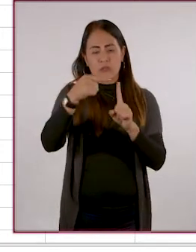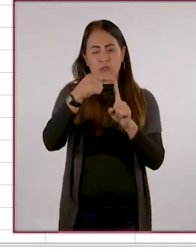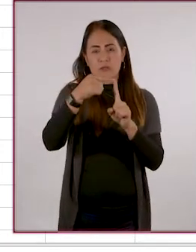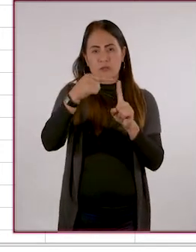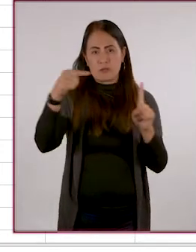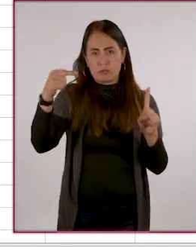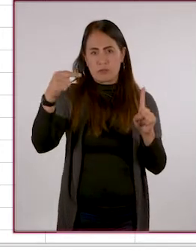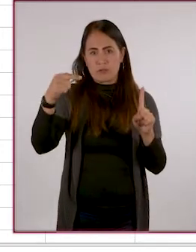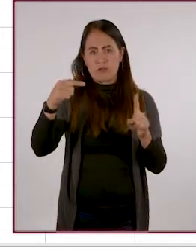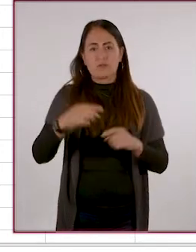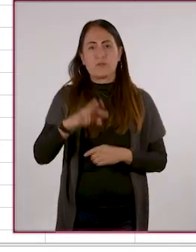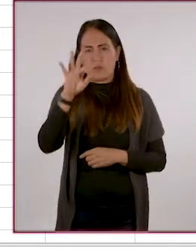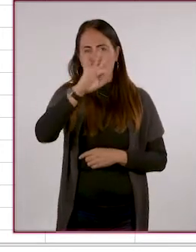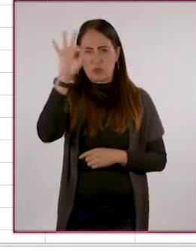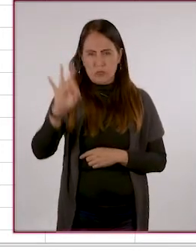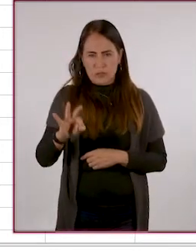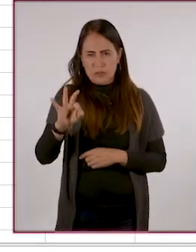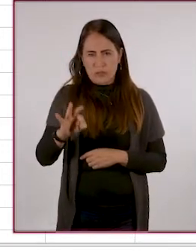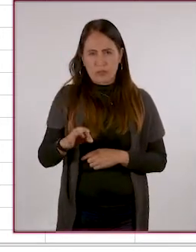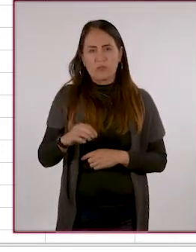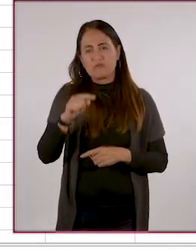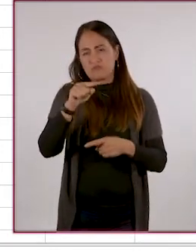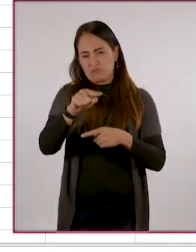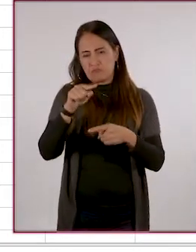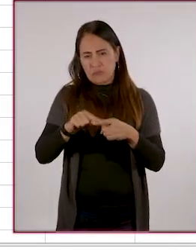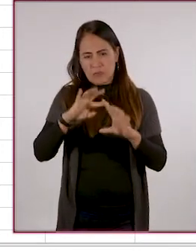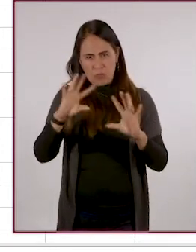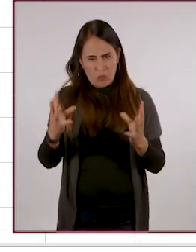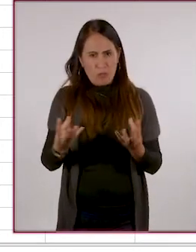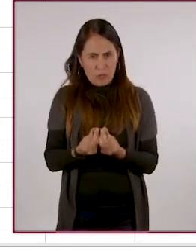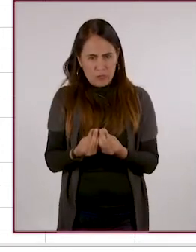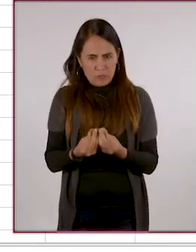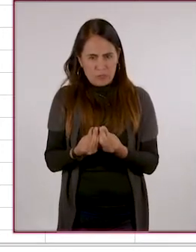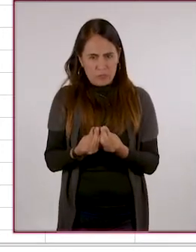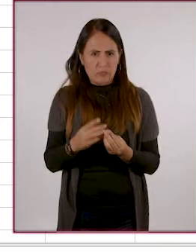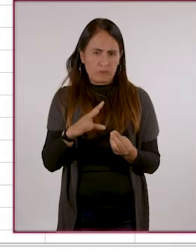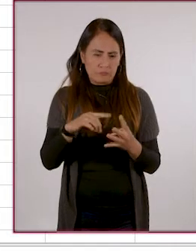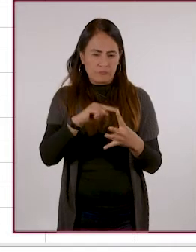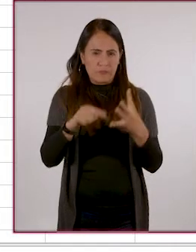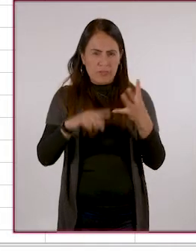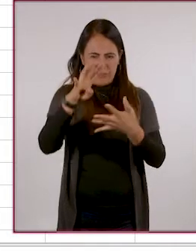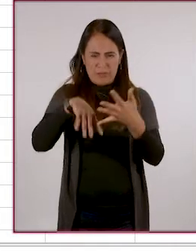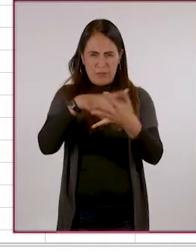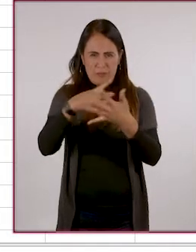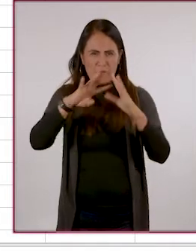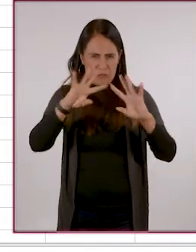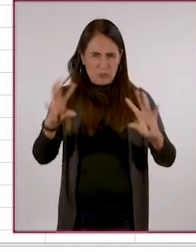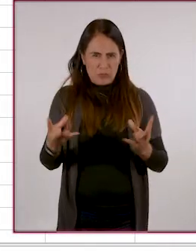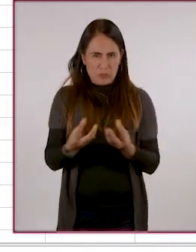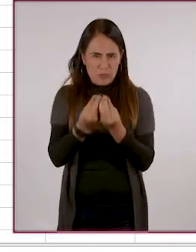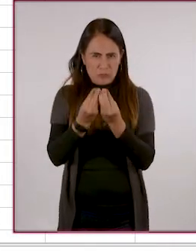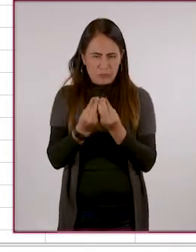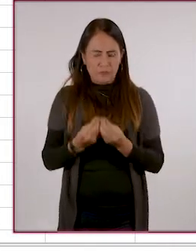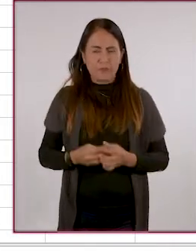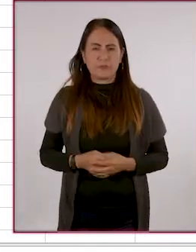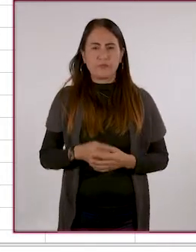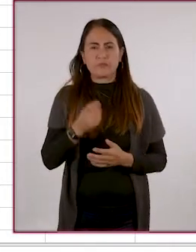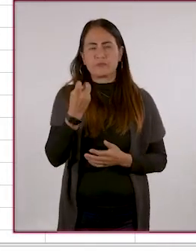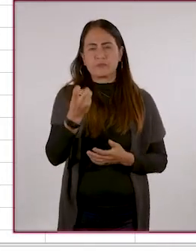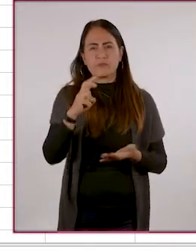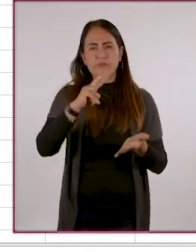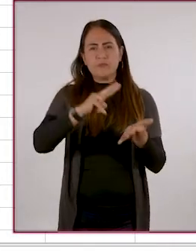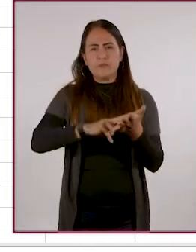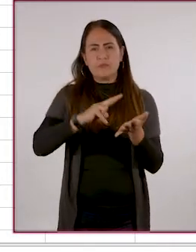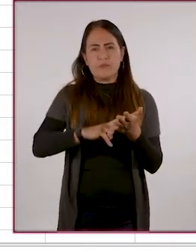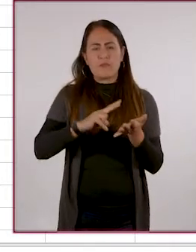Luego voy a dividir nuestra frecuencia entre el total de elementos que tiene nuestra tabla. Para